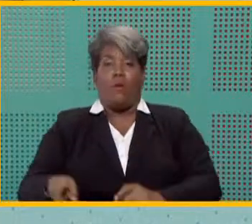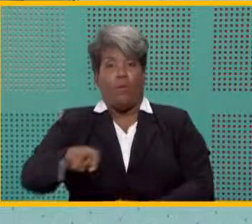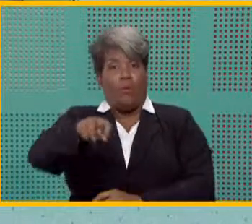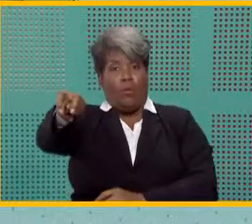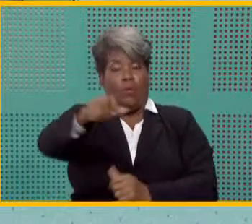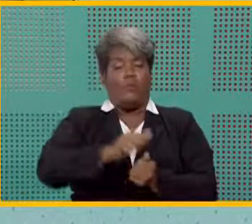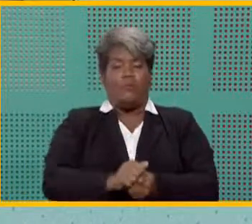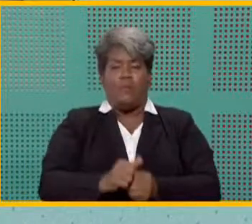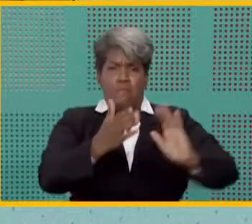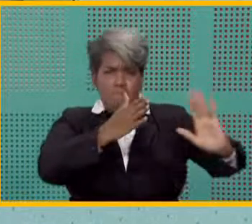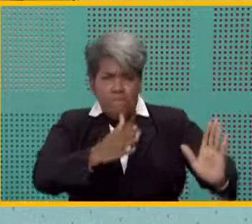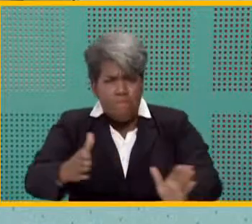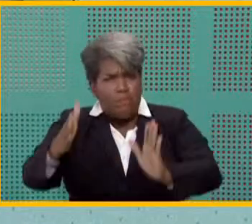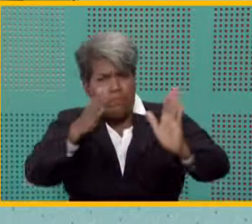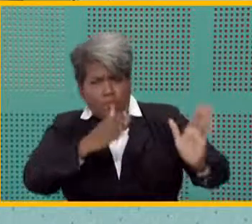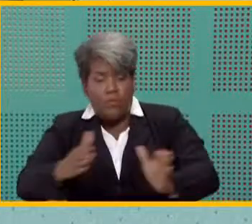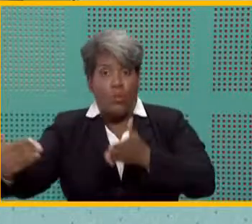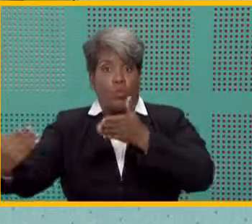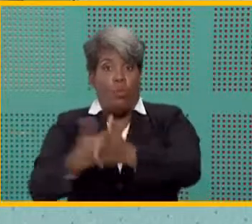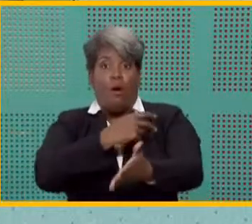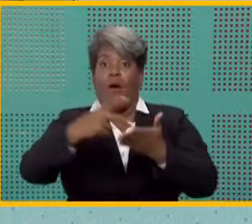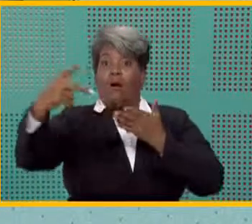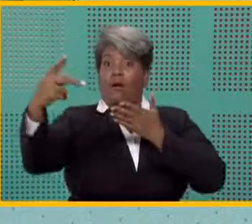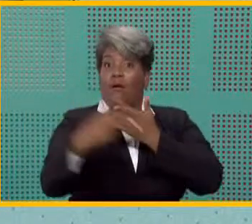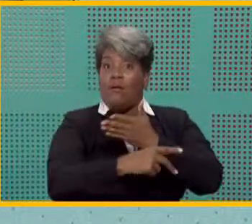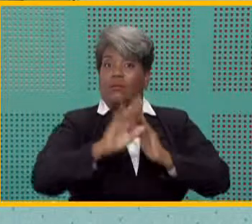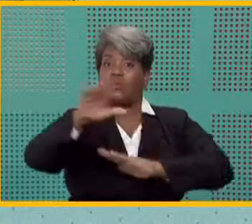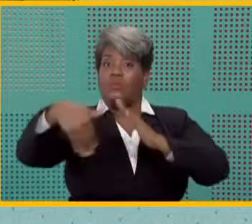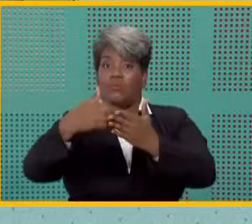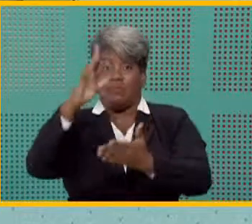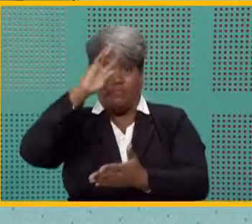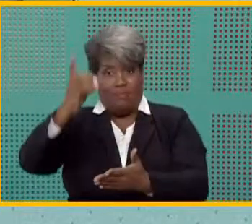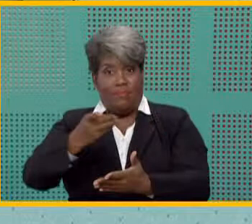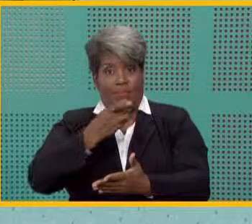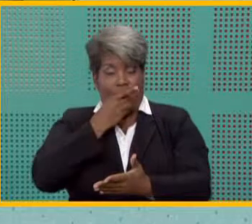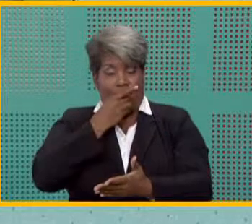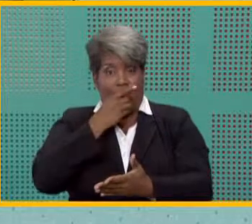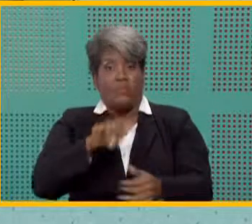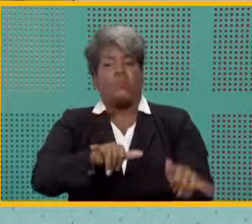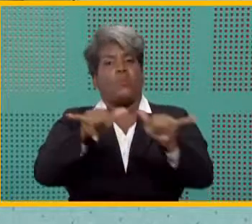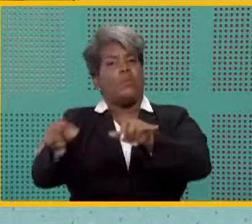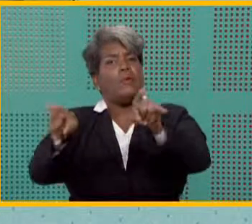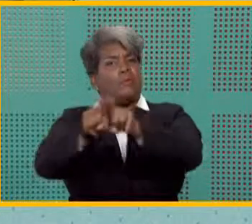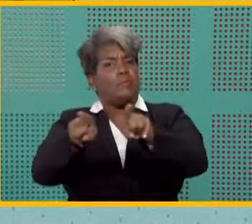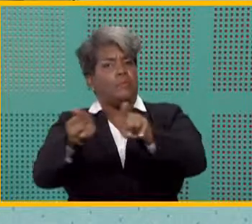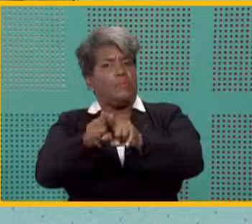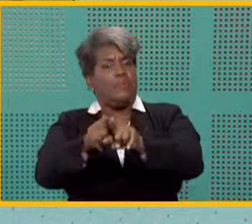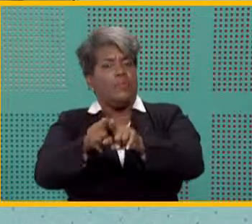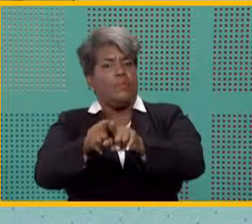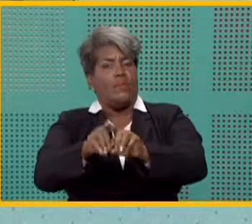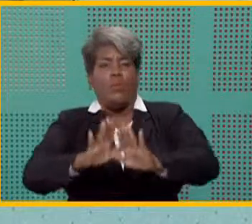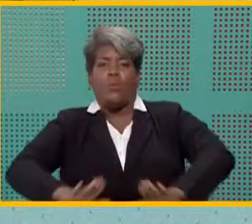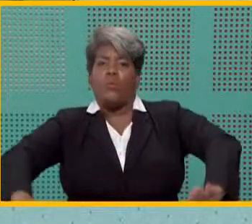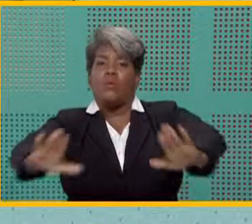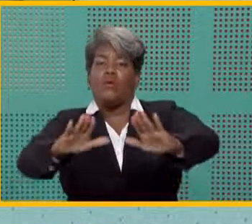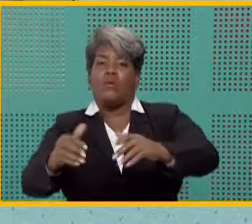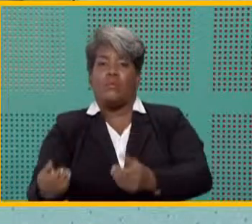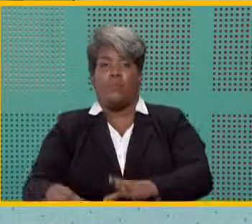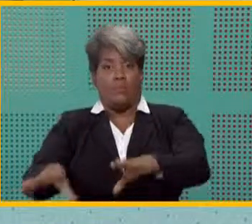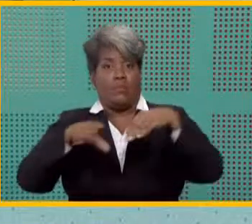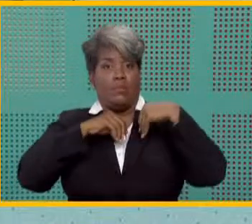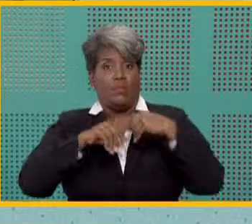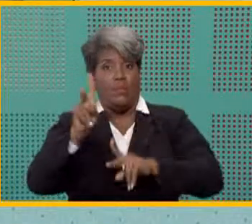ya prepara toda una serie de nuevos proyectos en todo el país, a la vez que se amplían las infraestructuras